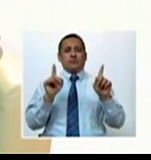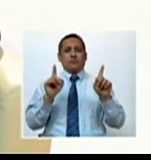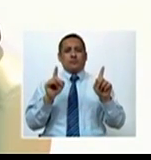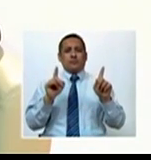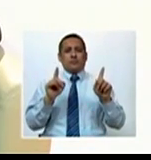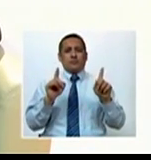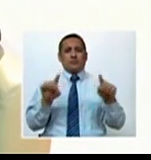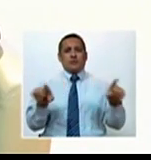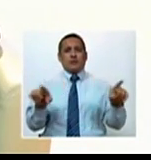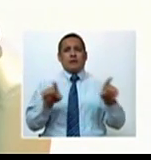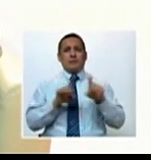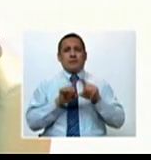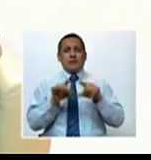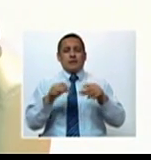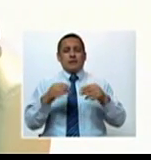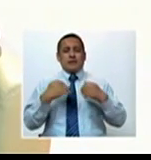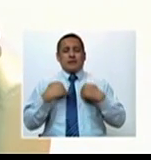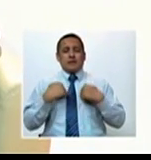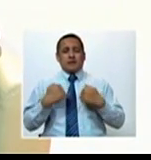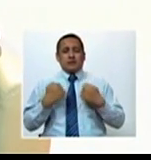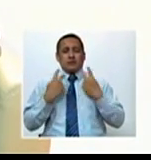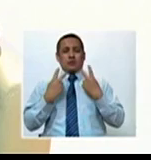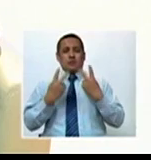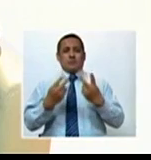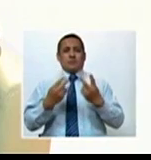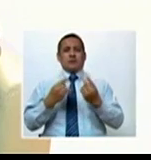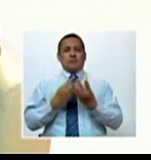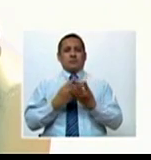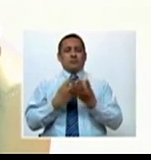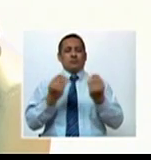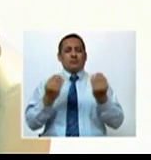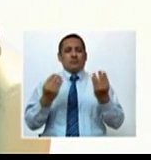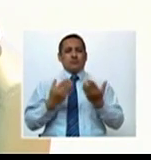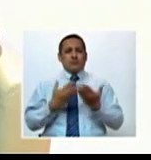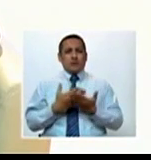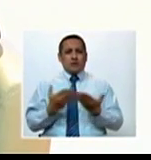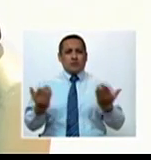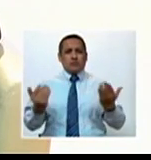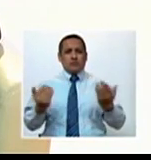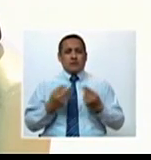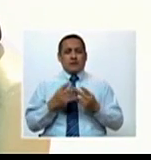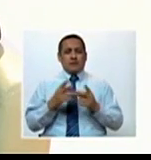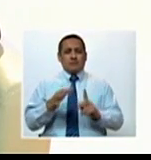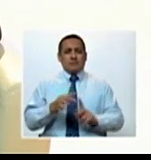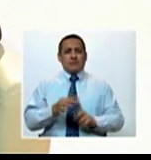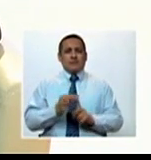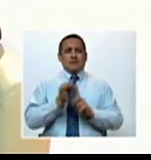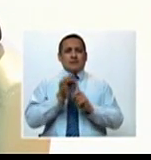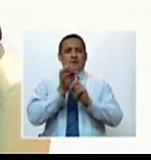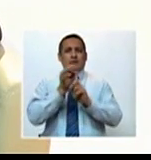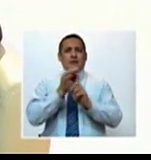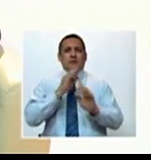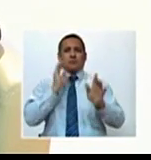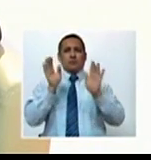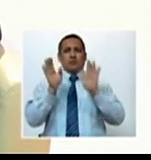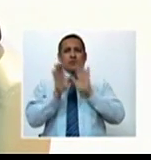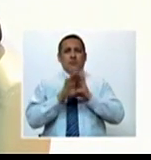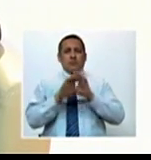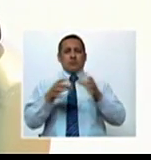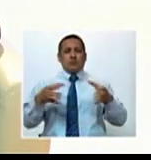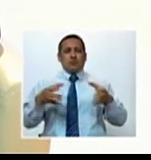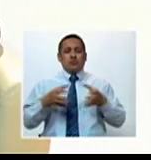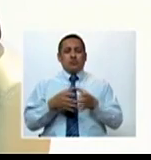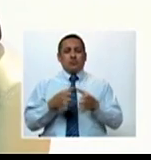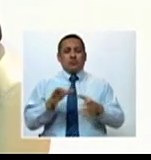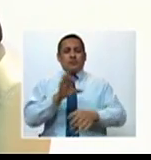teniendo la situación especial de que el Ministerio Público es el titular de